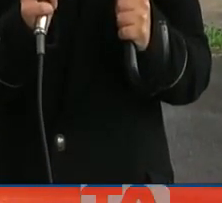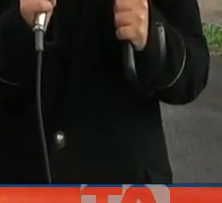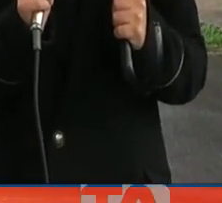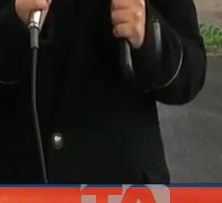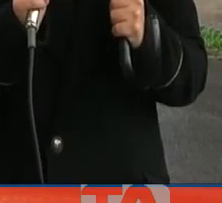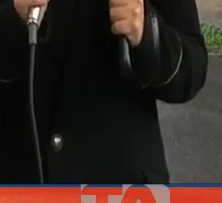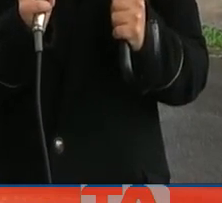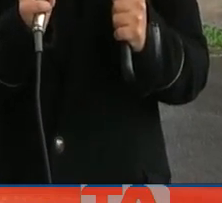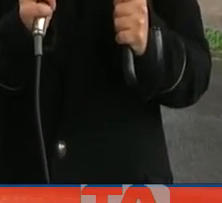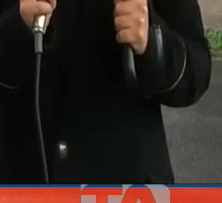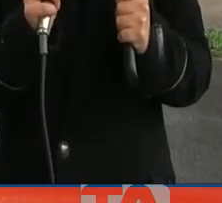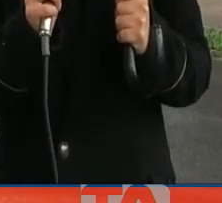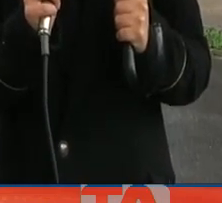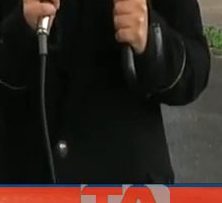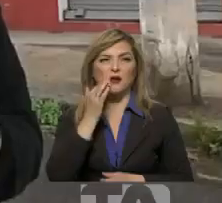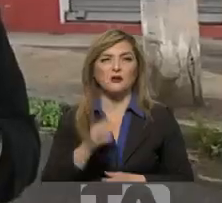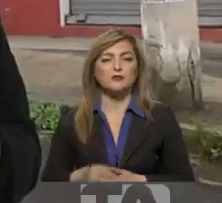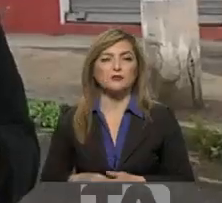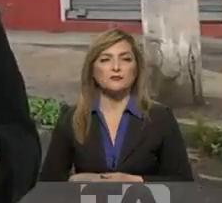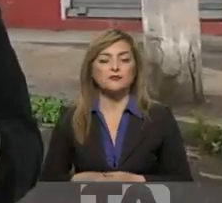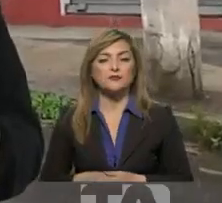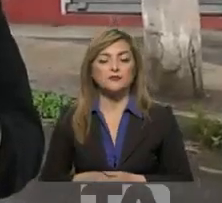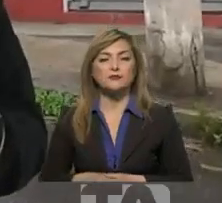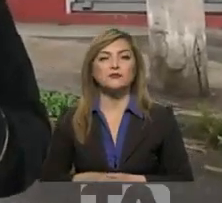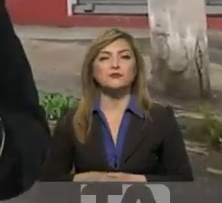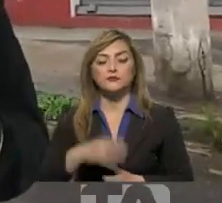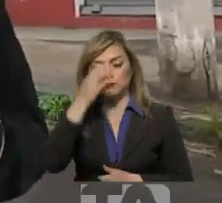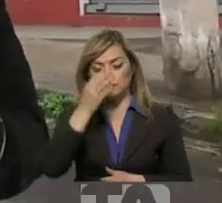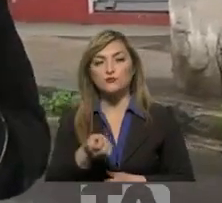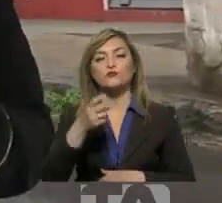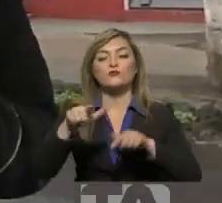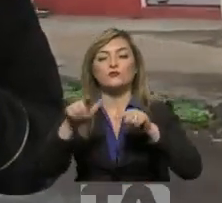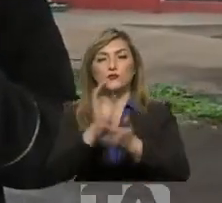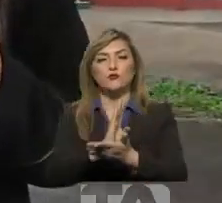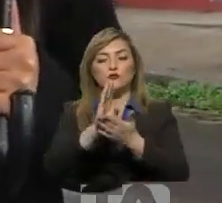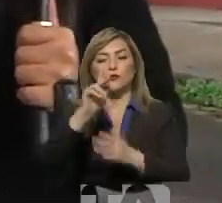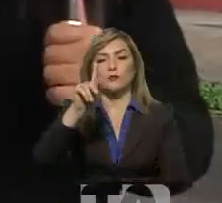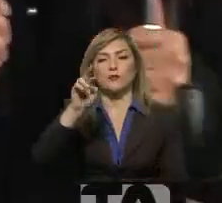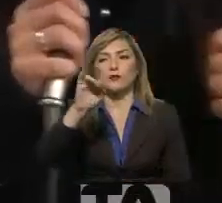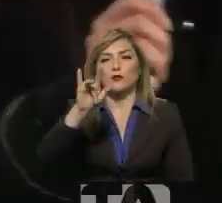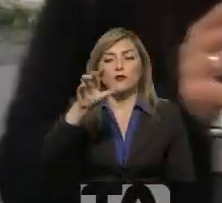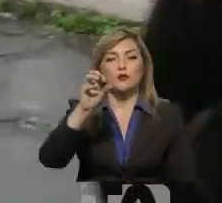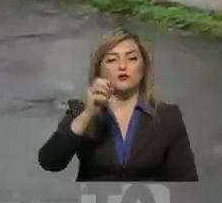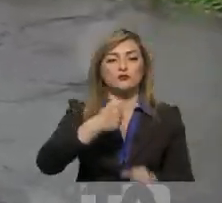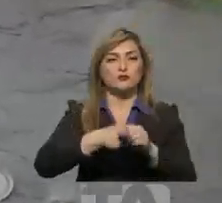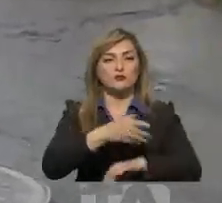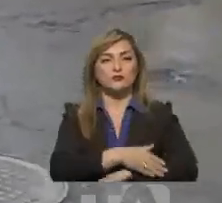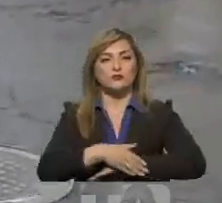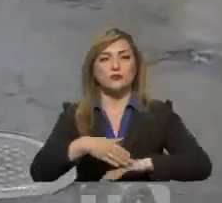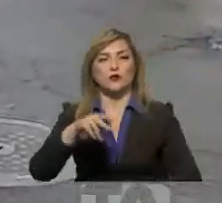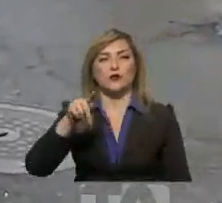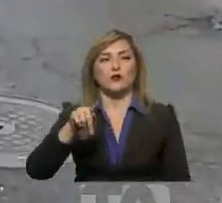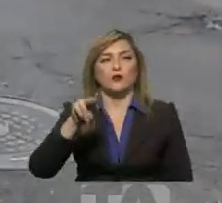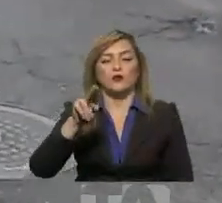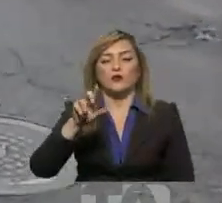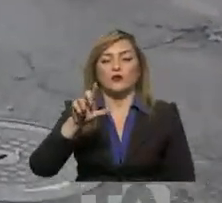Gracias, compañeras, amigos televidentes, muy buenos días. Así es, nosotros nos encontramos en el barrio El Paraíso, específicamente en la calle Pululagua